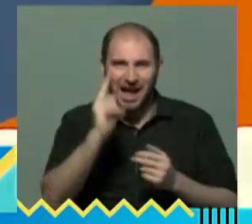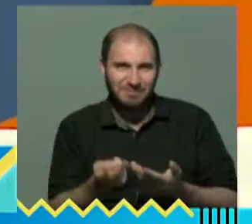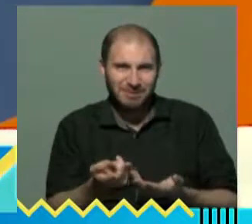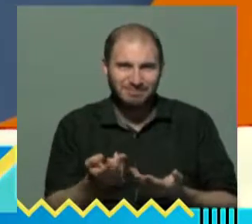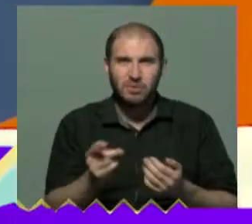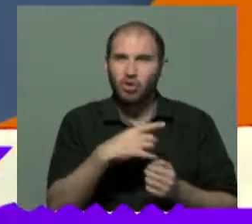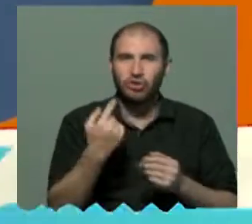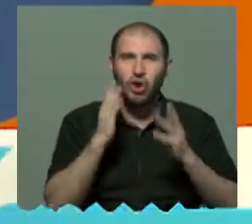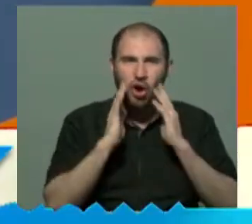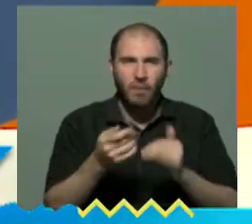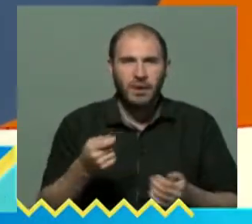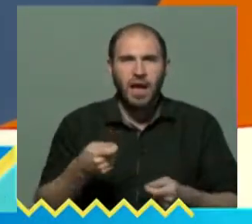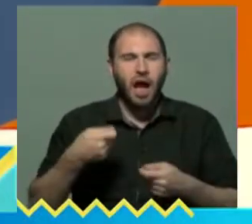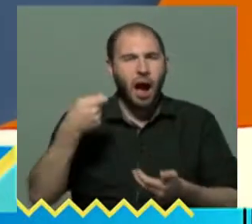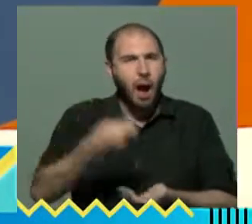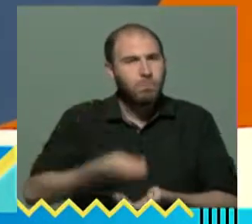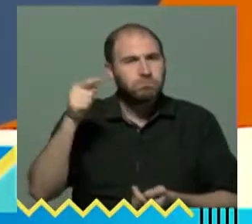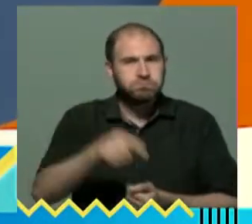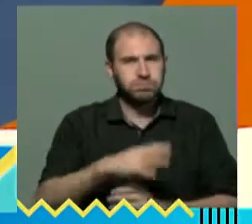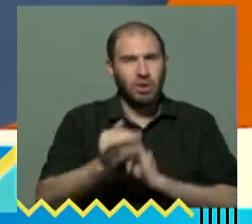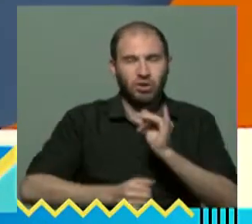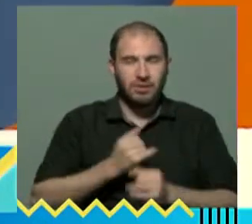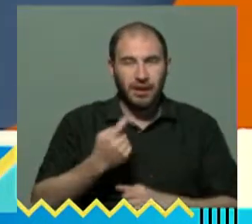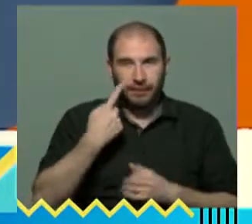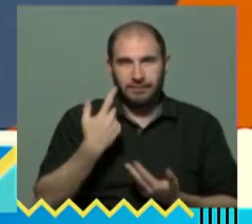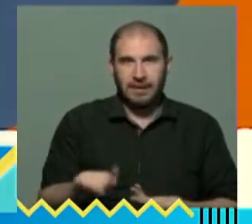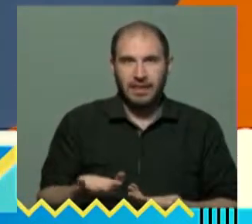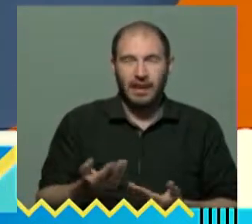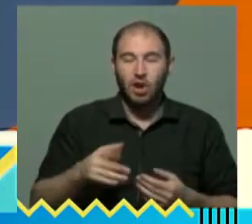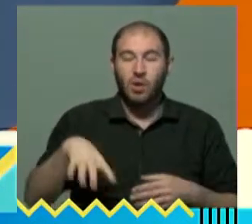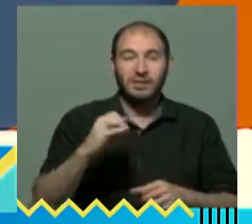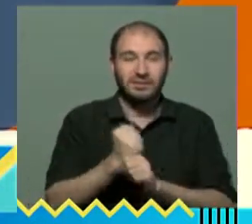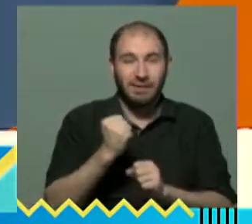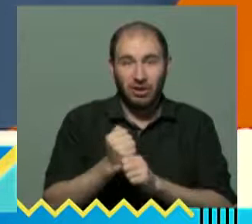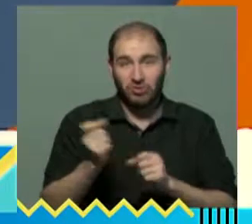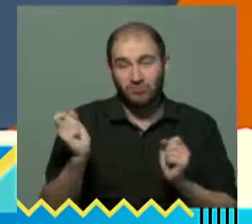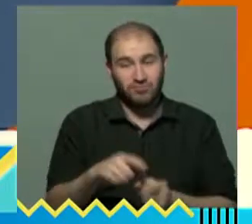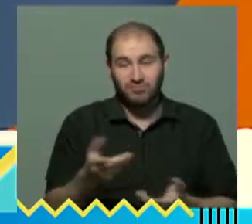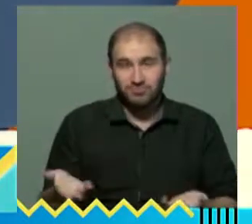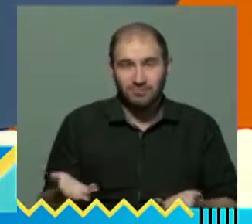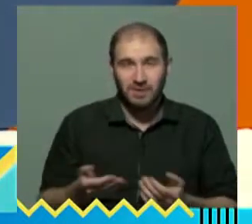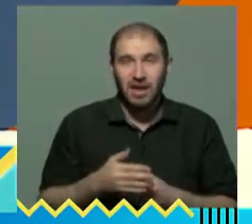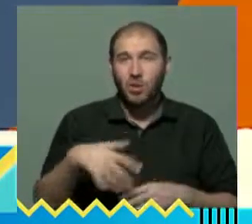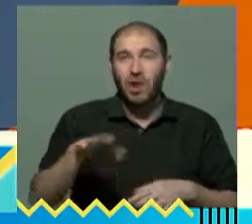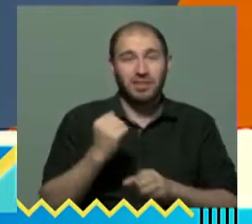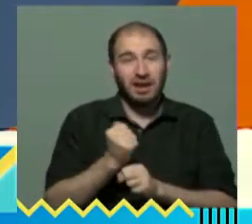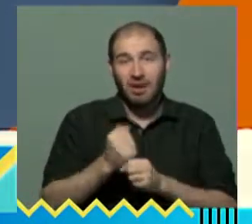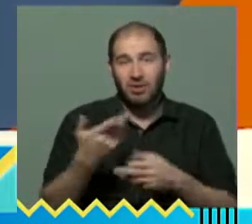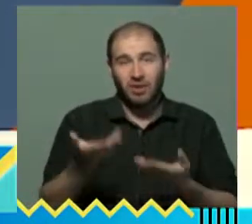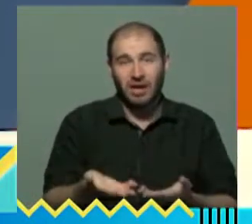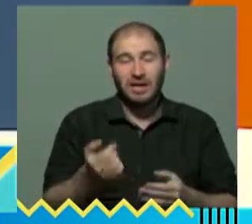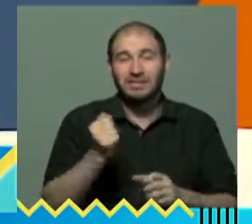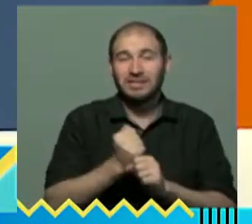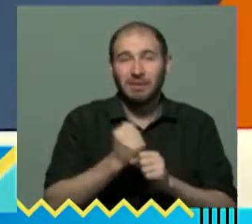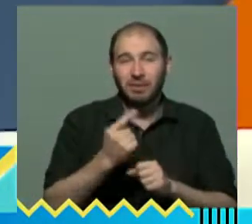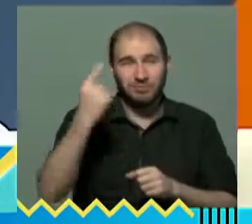como jóvenes lo que tenemos que apostar a los chicos es decirle, a ver, el mercado laboral es lo que es, ¿entendés? El mercado laboral está ahí, el mercado laboral es